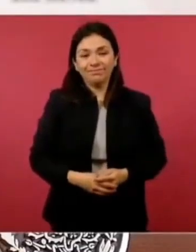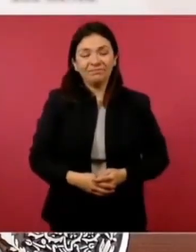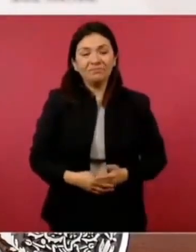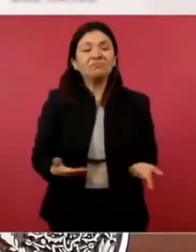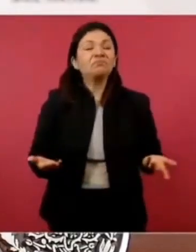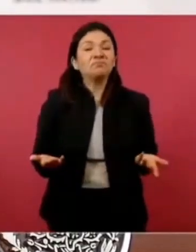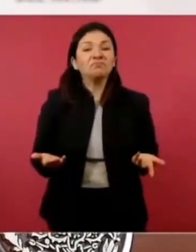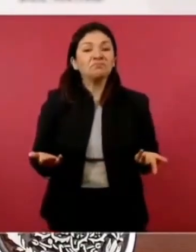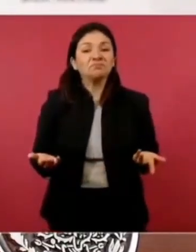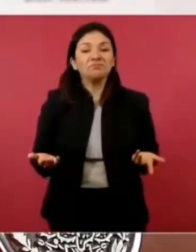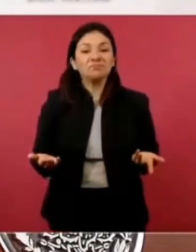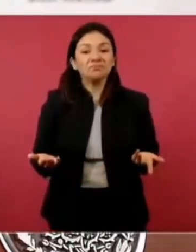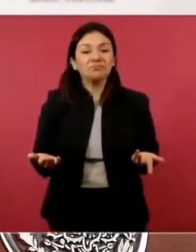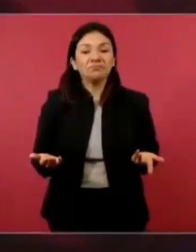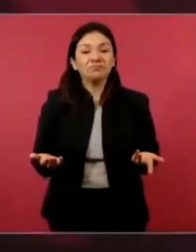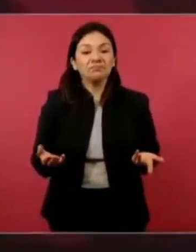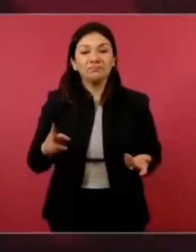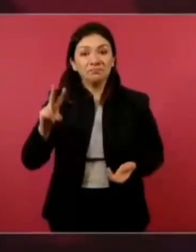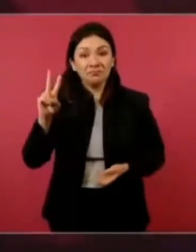no hay